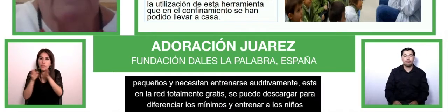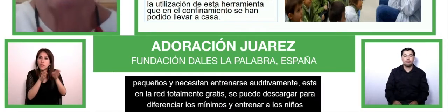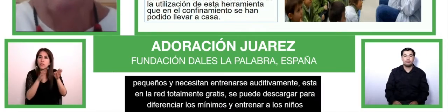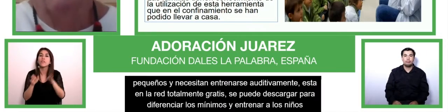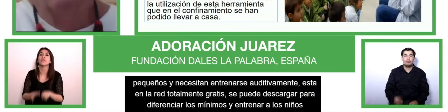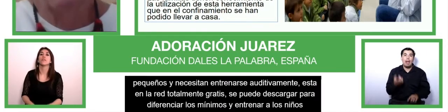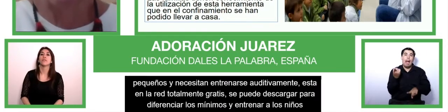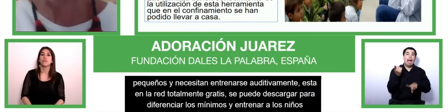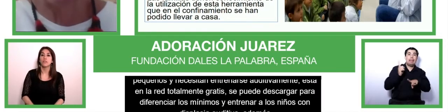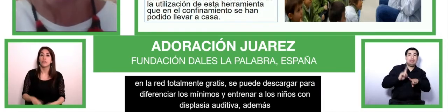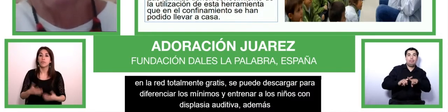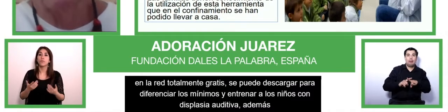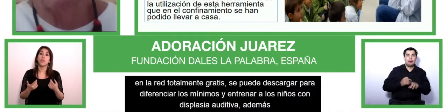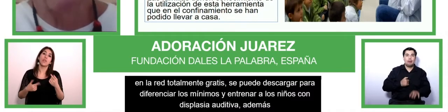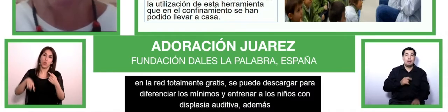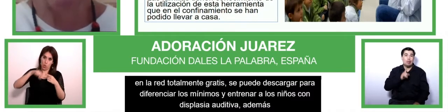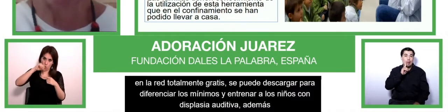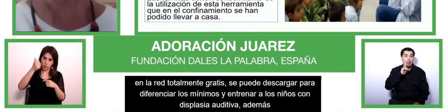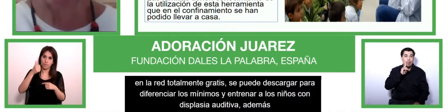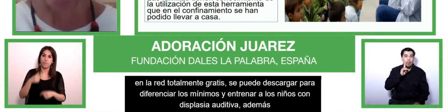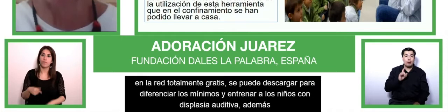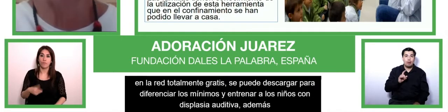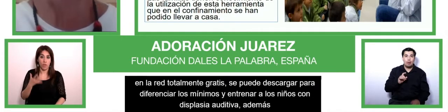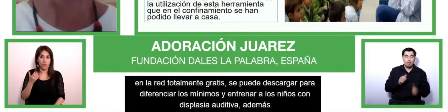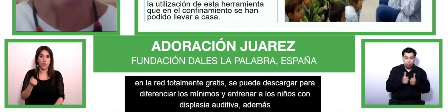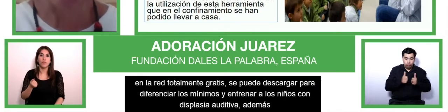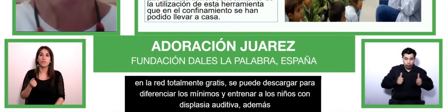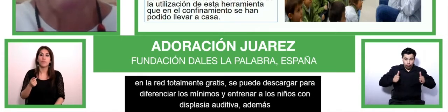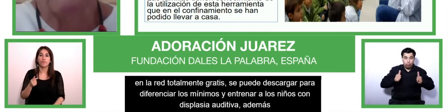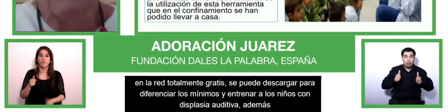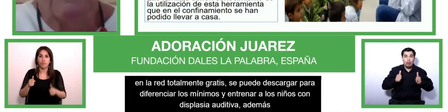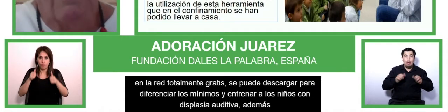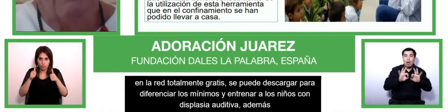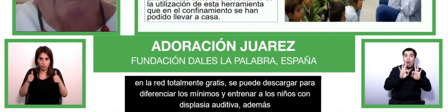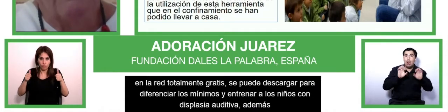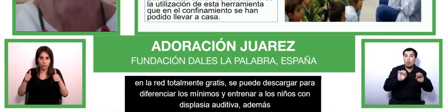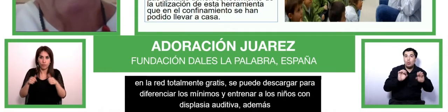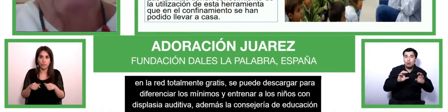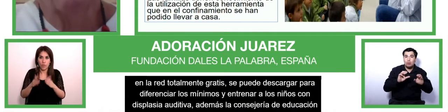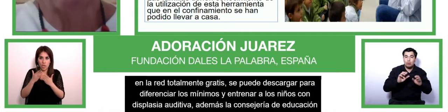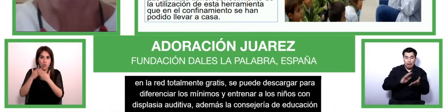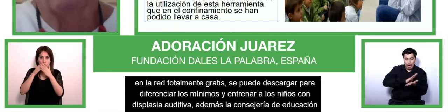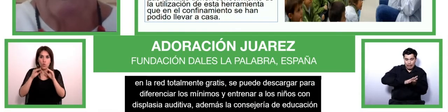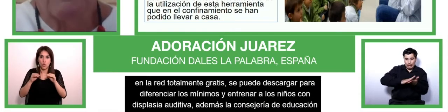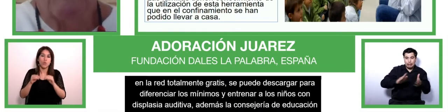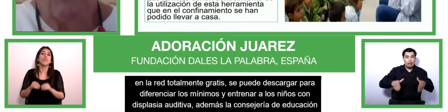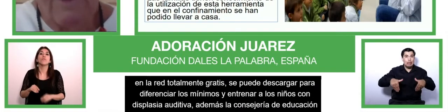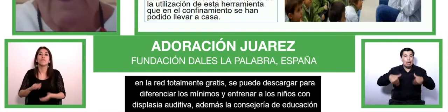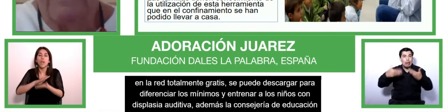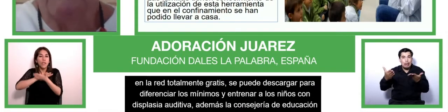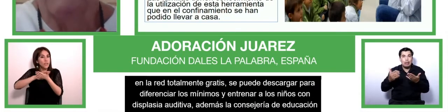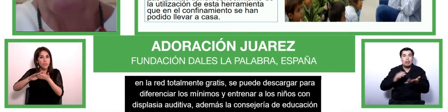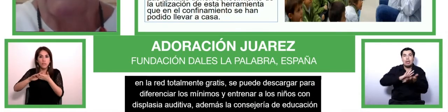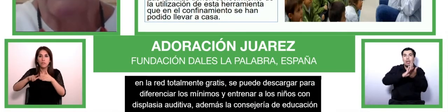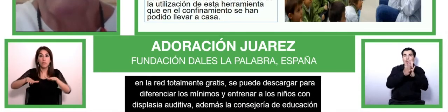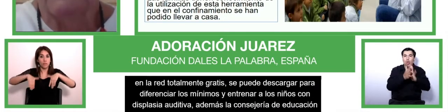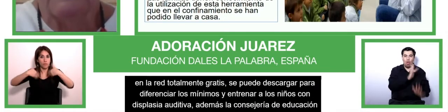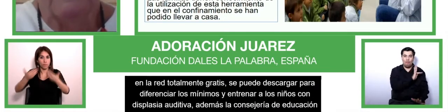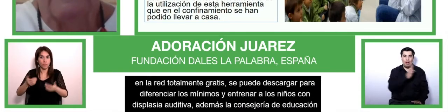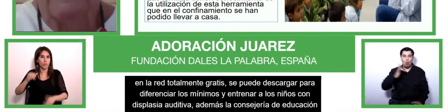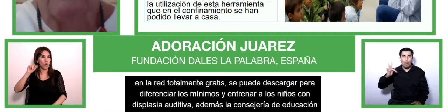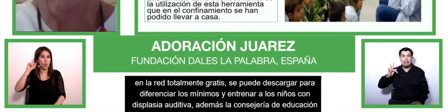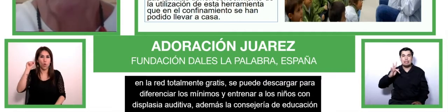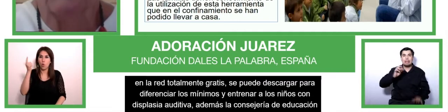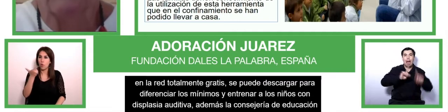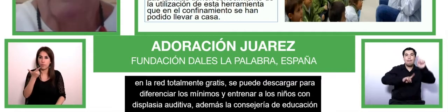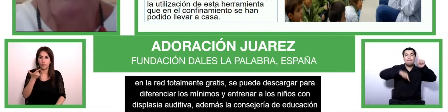además, la Consejería de Educación da de forma totalmente gratuita la utilización de frecuencia modulada. Aquí ven una clase en